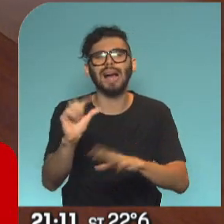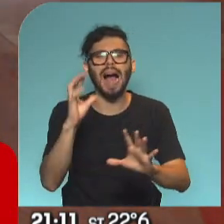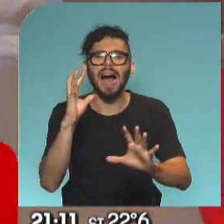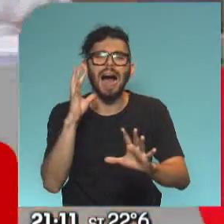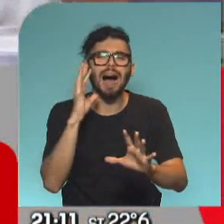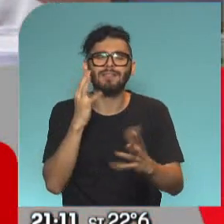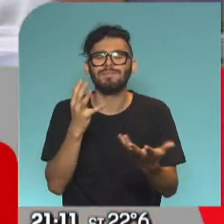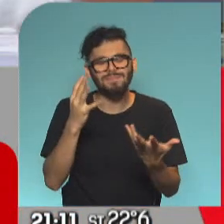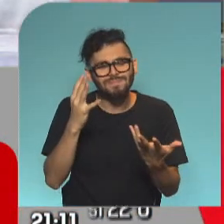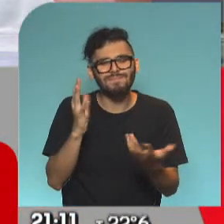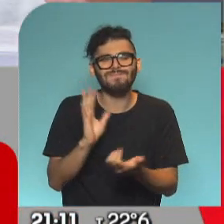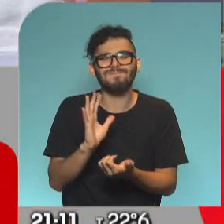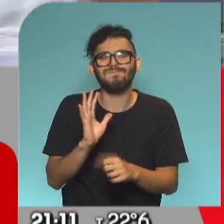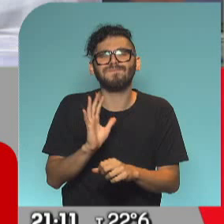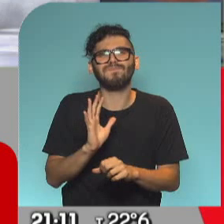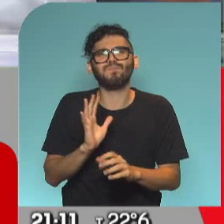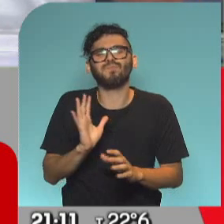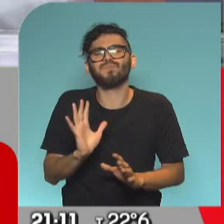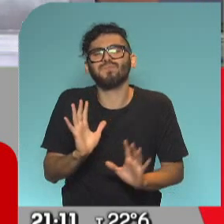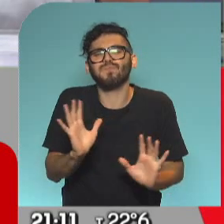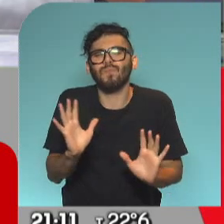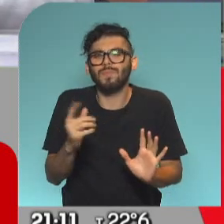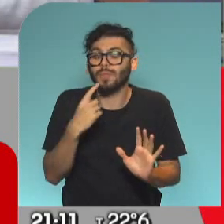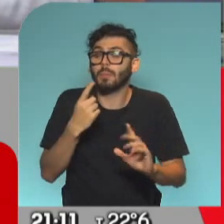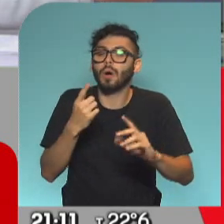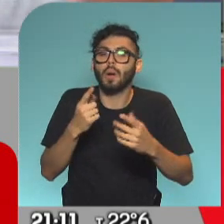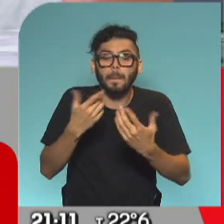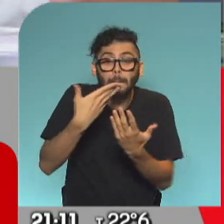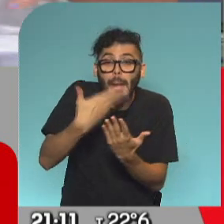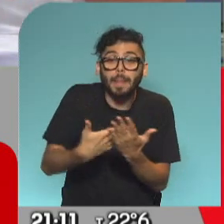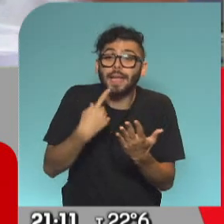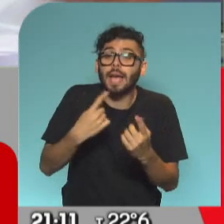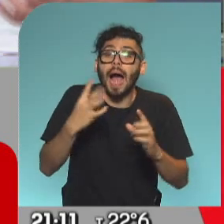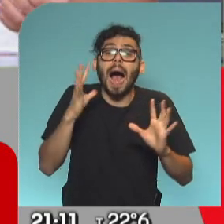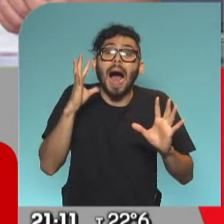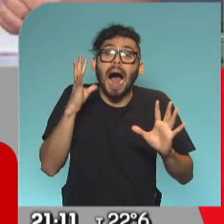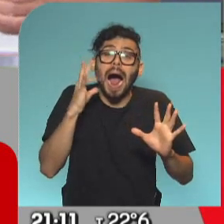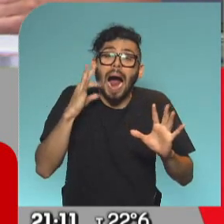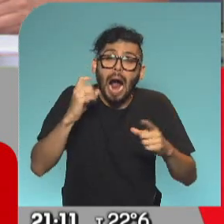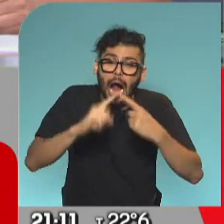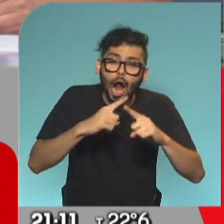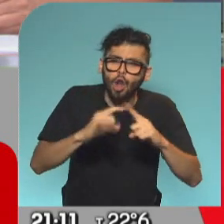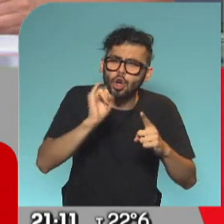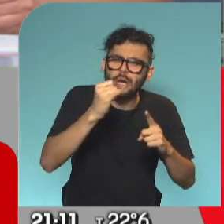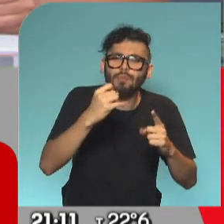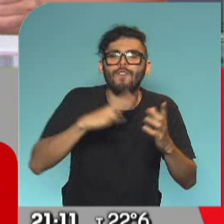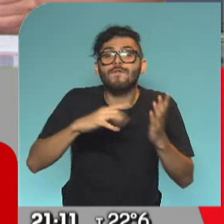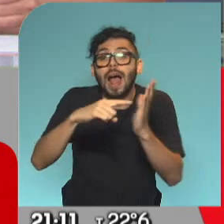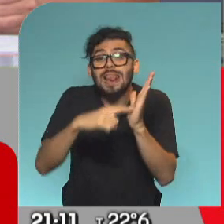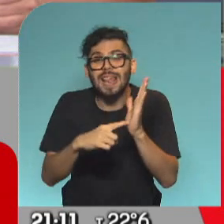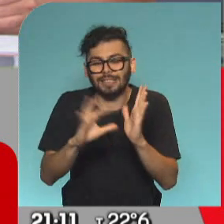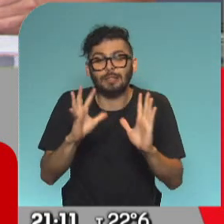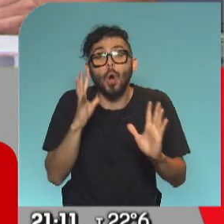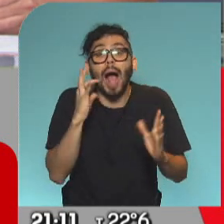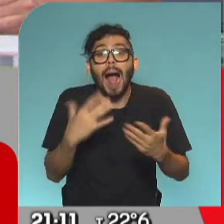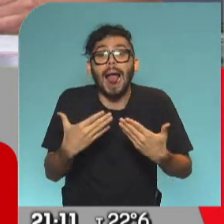a ver, porque al menos tienen ese papel que dice pudimos acordar determinadas cuestiones, aunque no la totalidad. El punto caliente acá, el